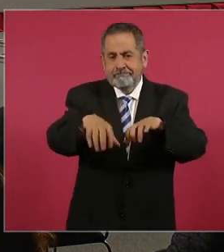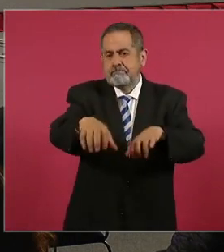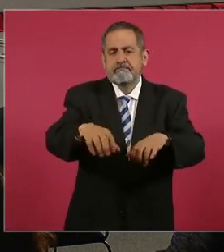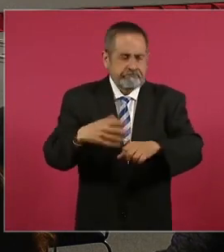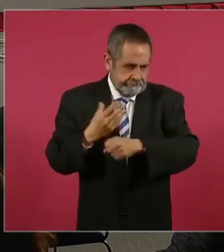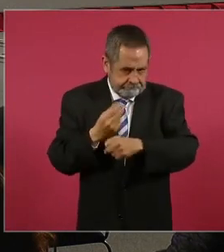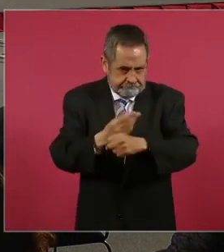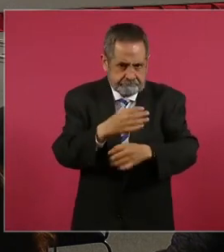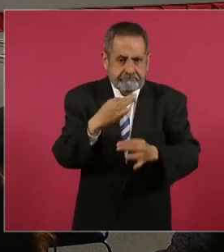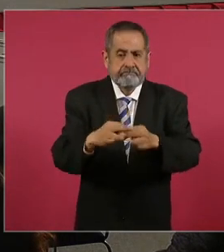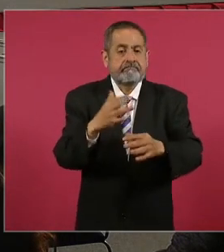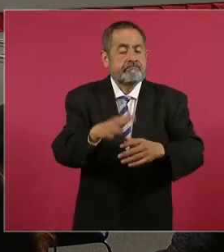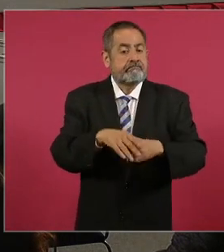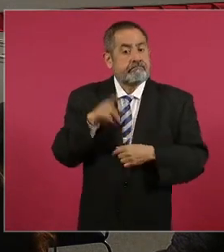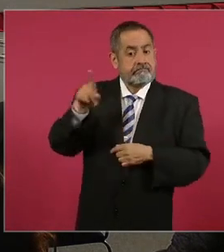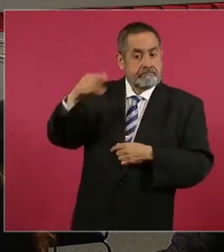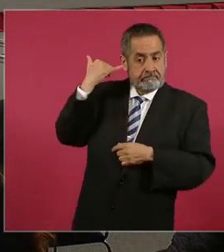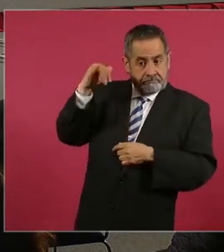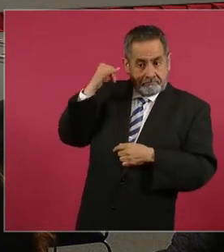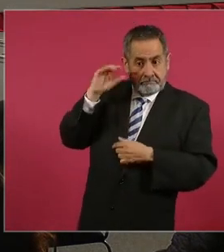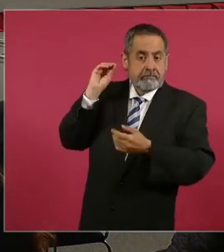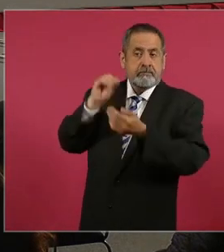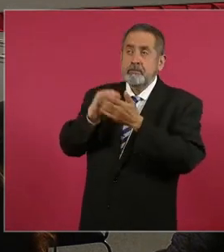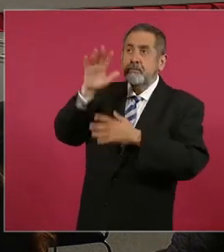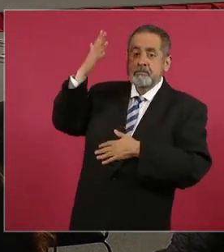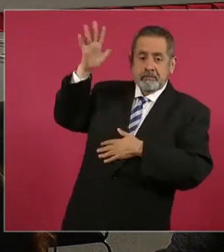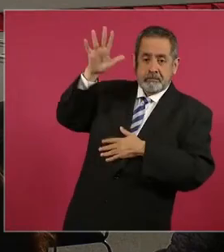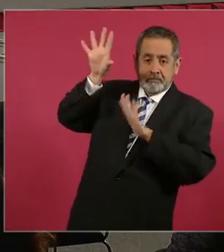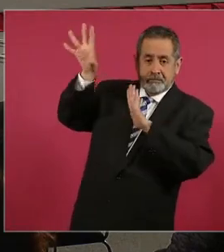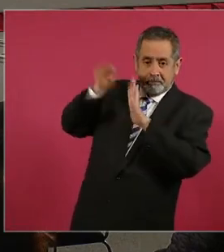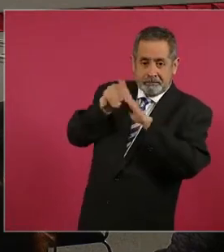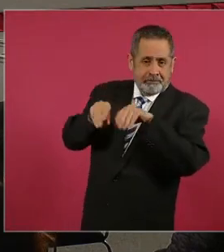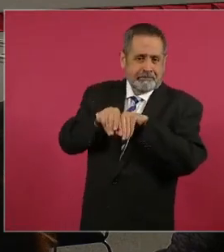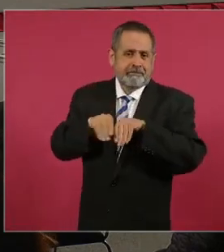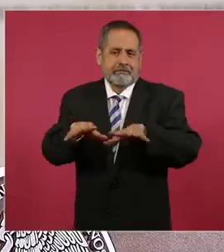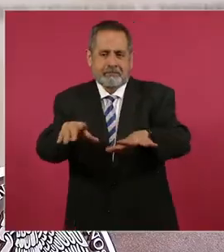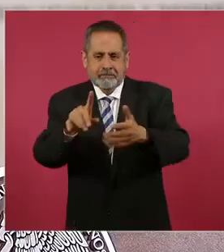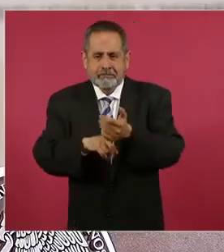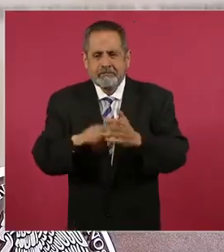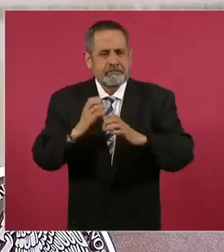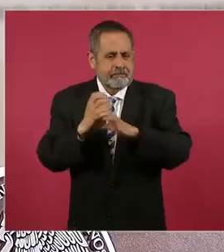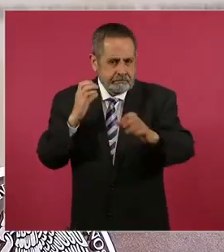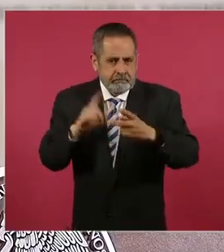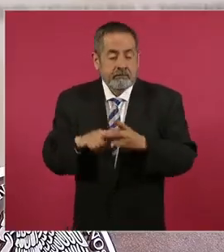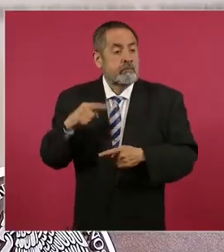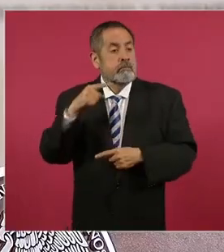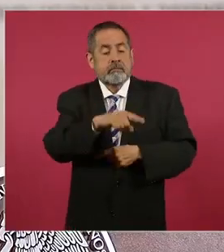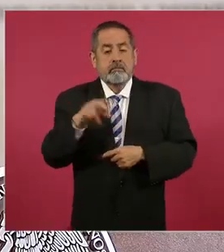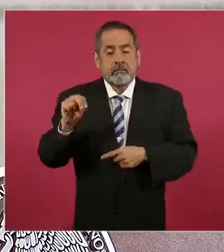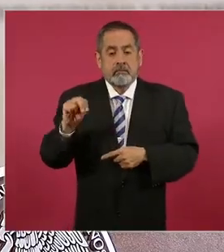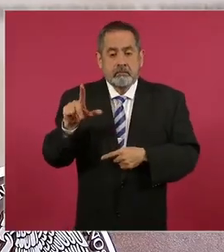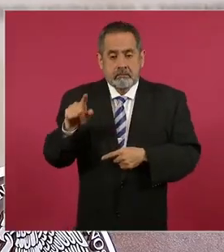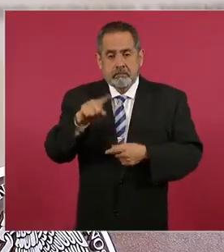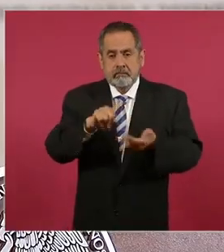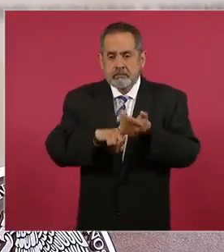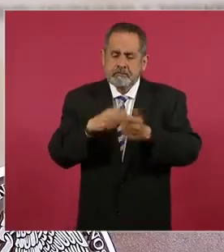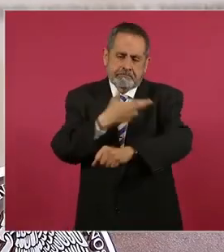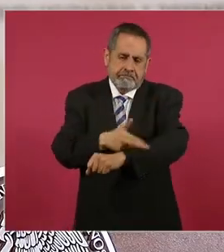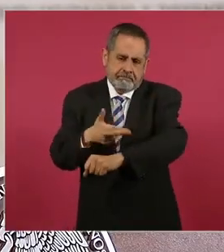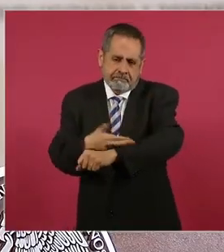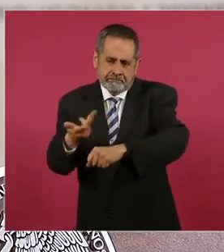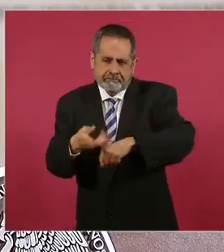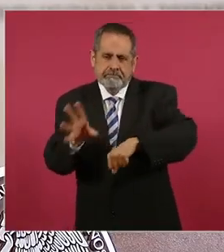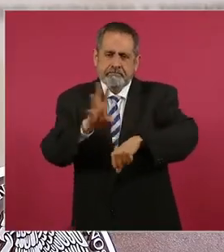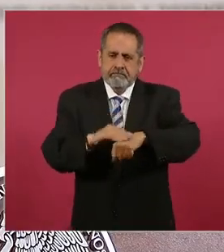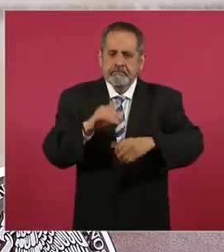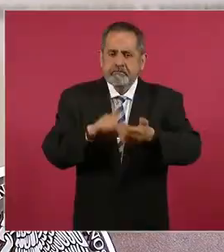Yucatán con una planta solar para el transporte público, a Nuevo León con la tramitación de los permisos para